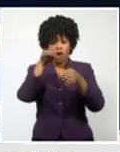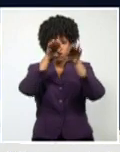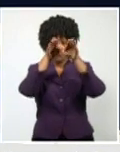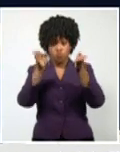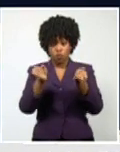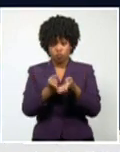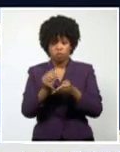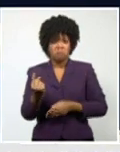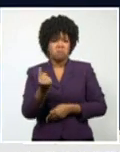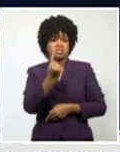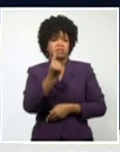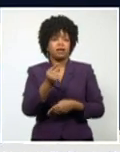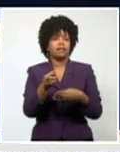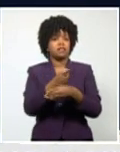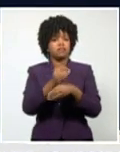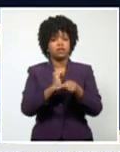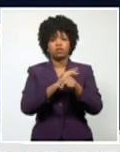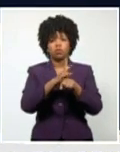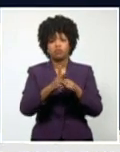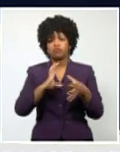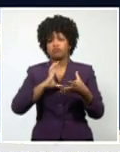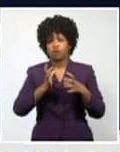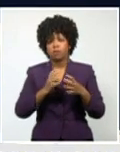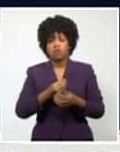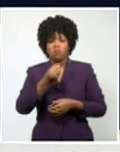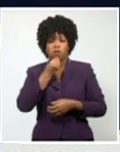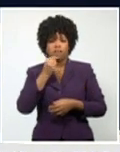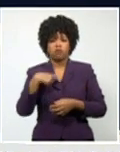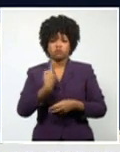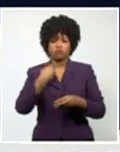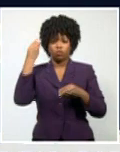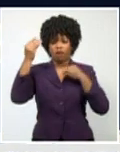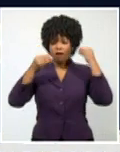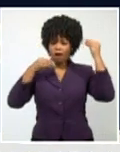un tipo u otro, y eso permite incluso hacer un análisis